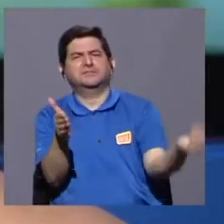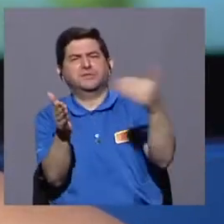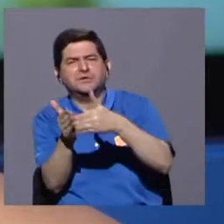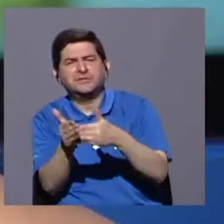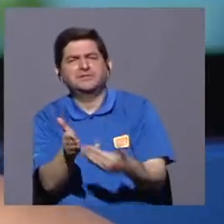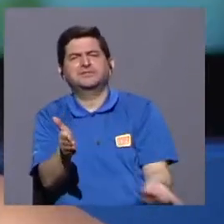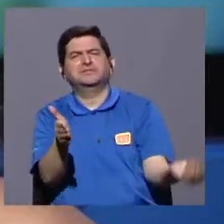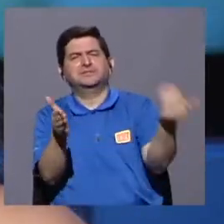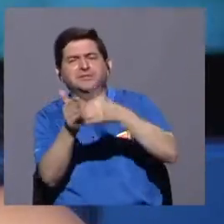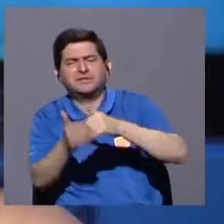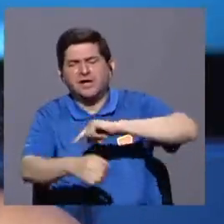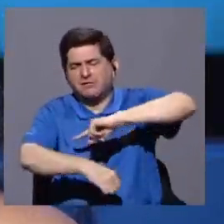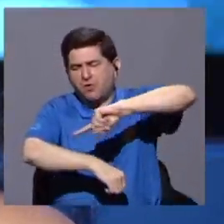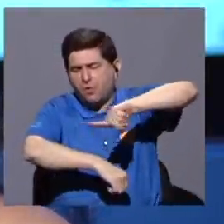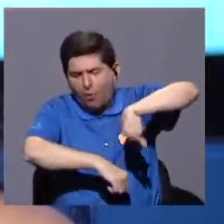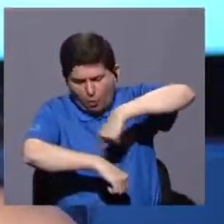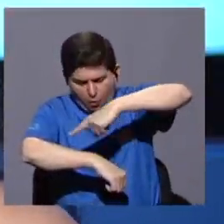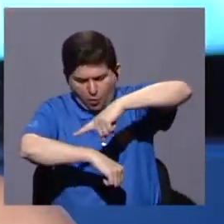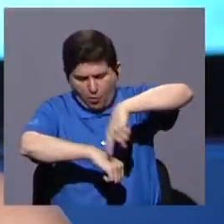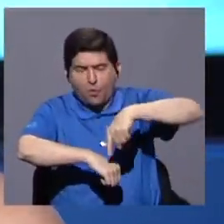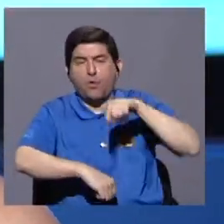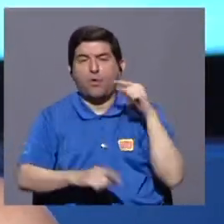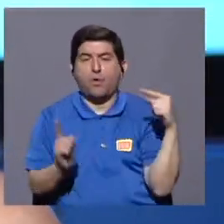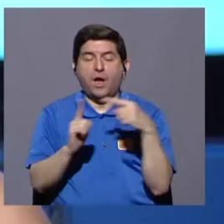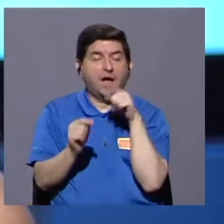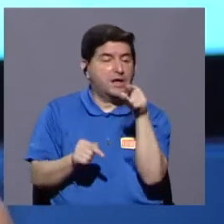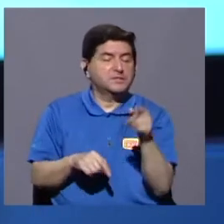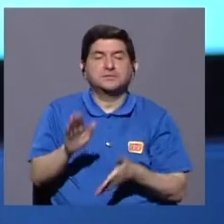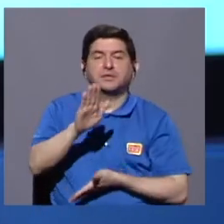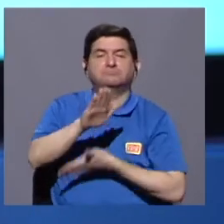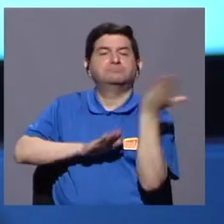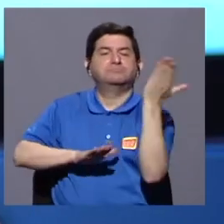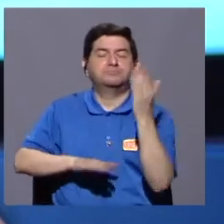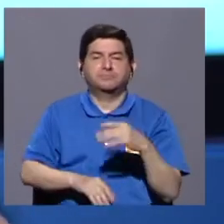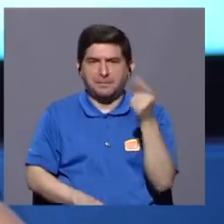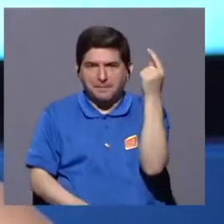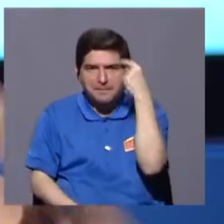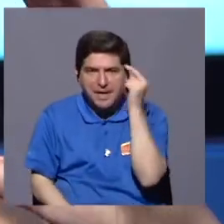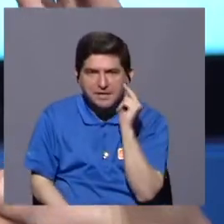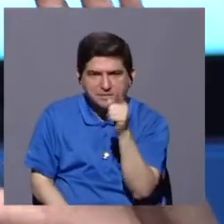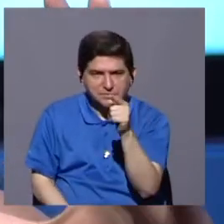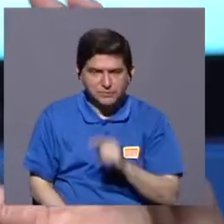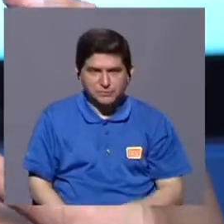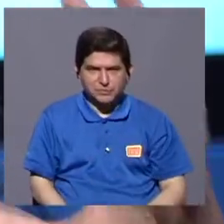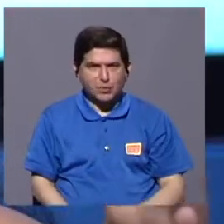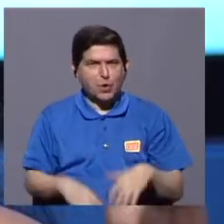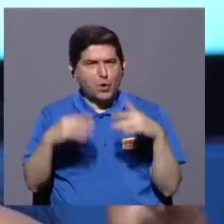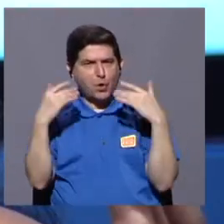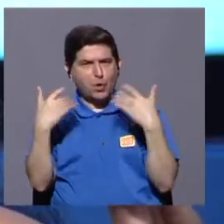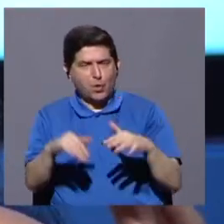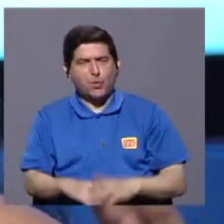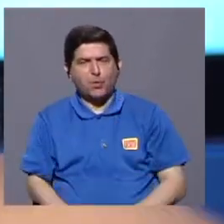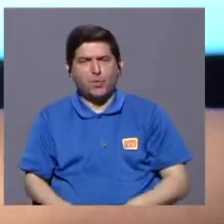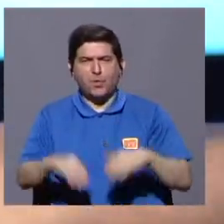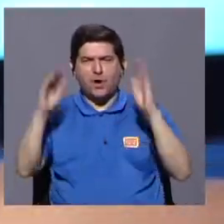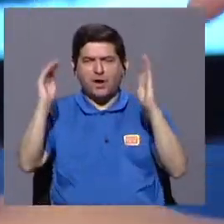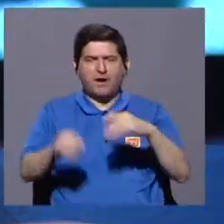durante horas, hasta que ésta salió huyendo. Imagínense ustedes, el gran águila